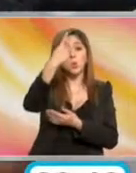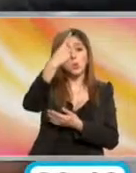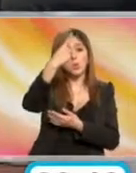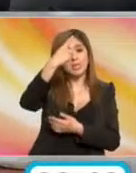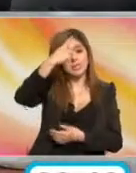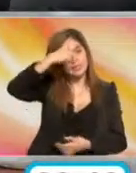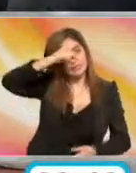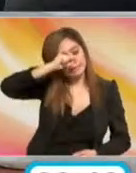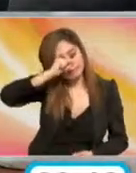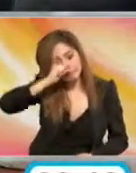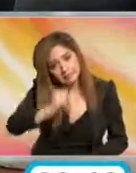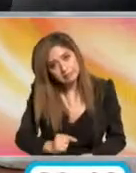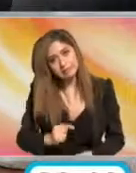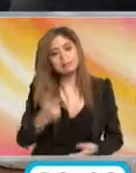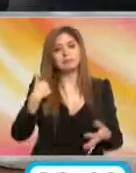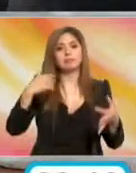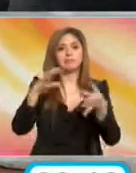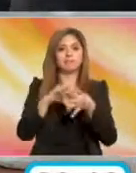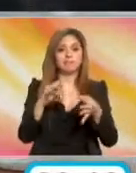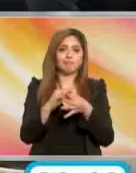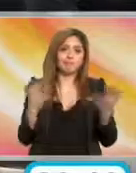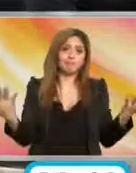como No, debería. no Claro. ganó, por ejemplo.